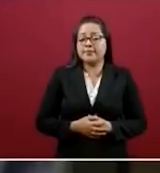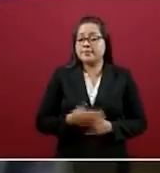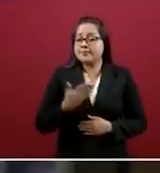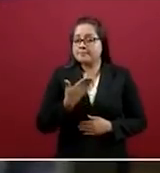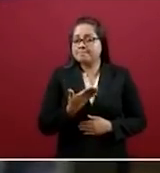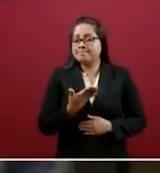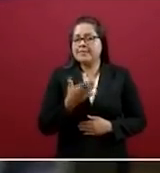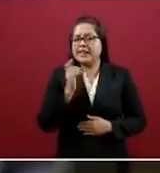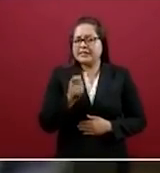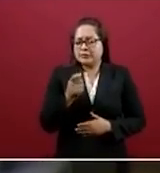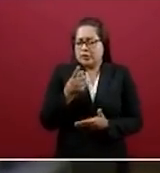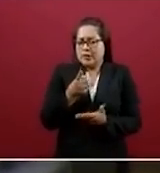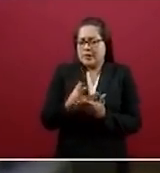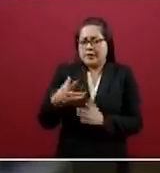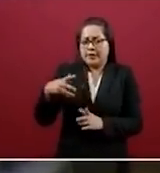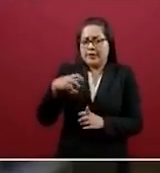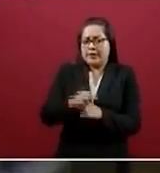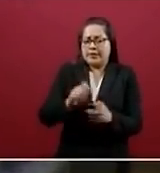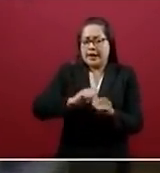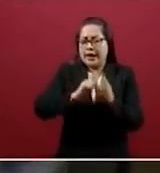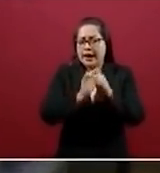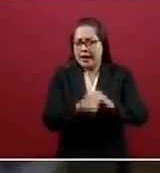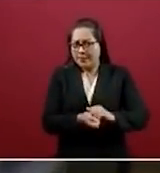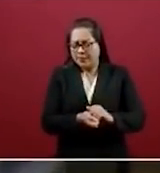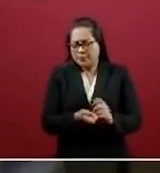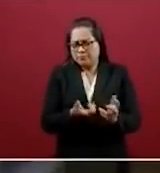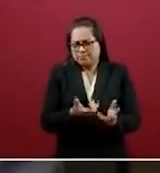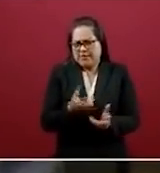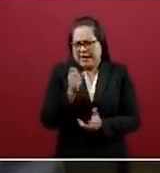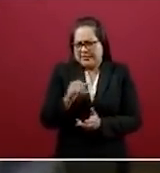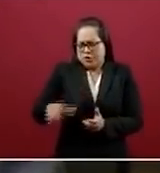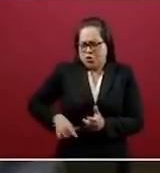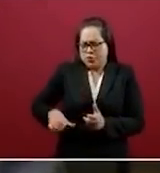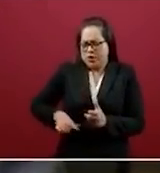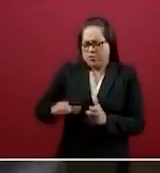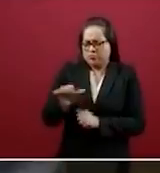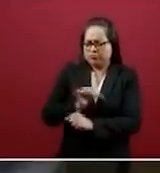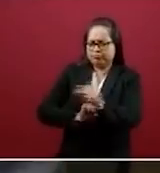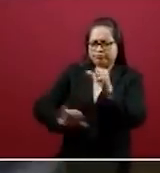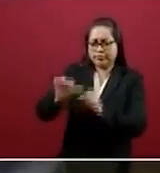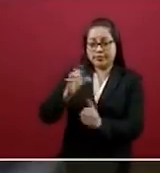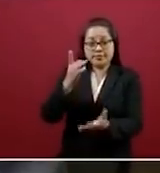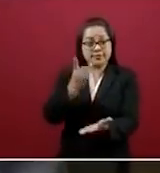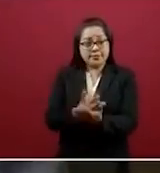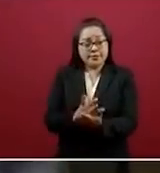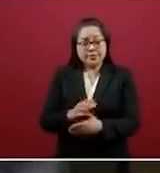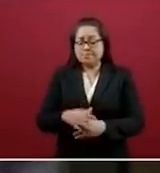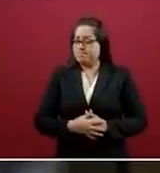va más allá de un cambio de gobierno.